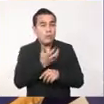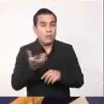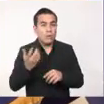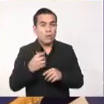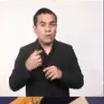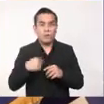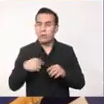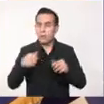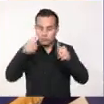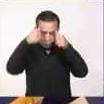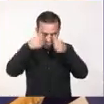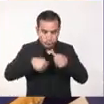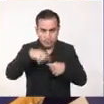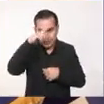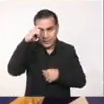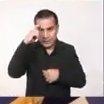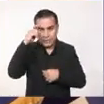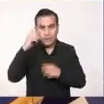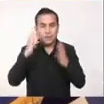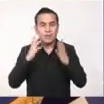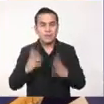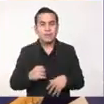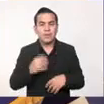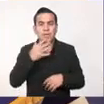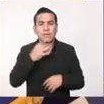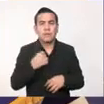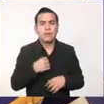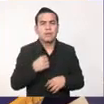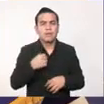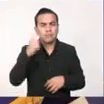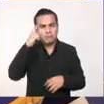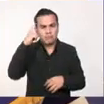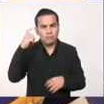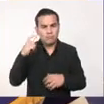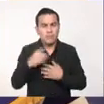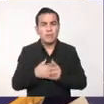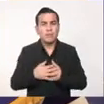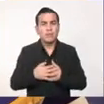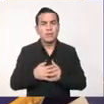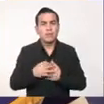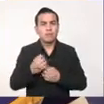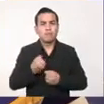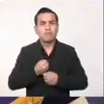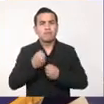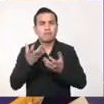opositoras. Y entonces recuerdo que le dije a alguien,